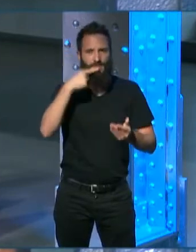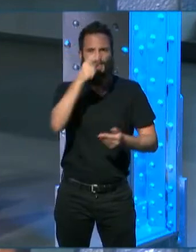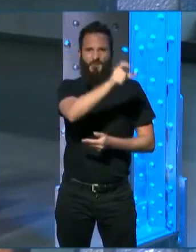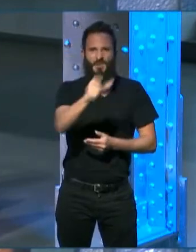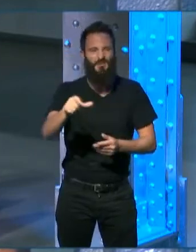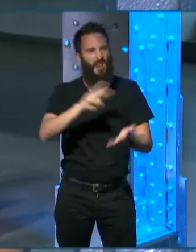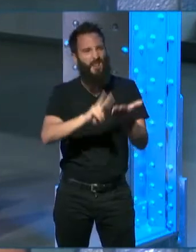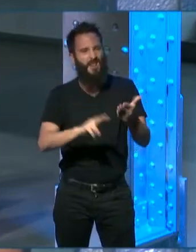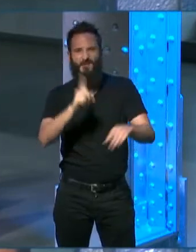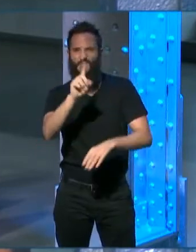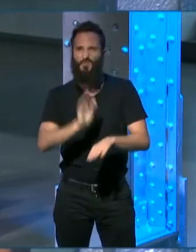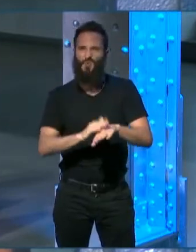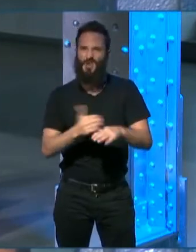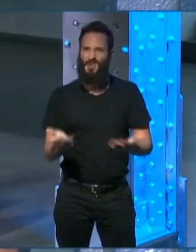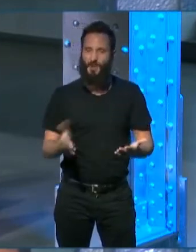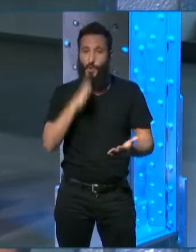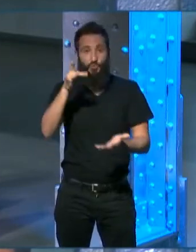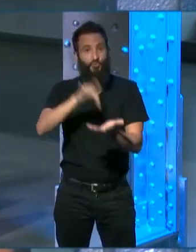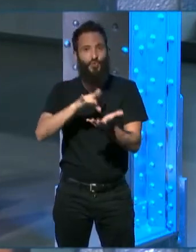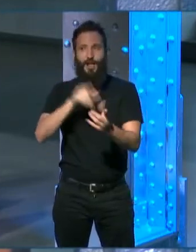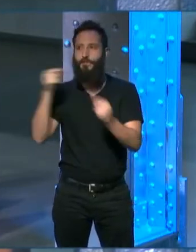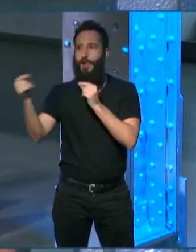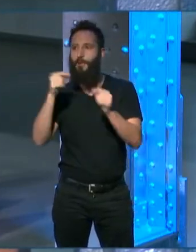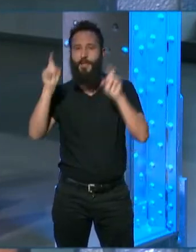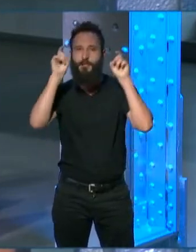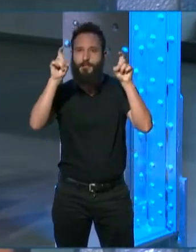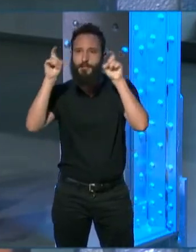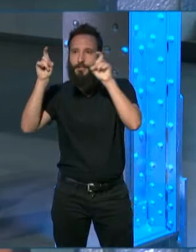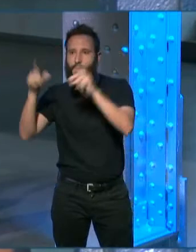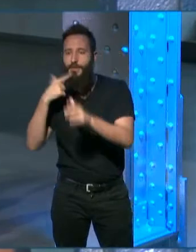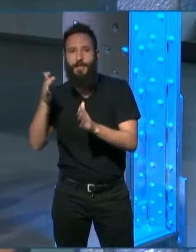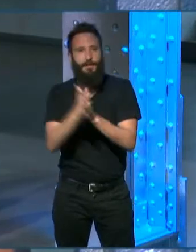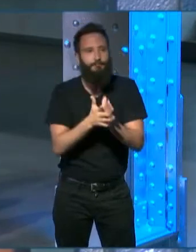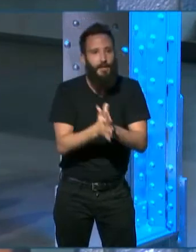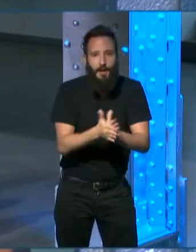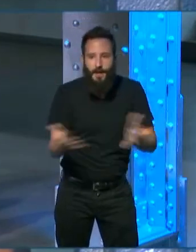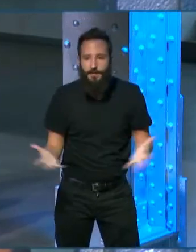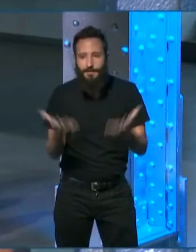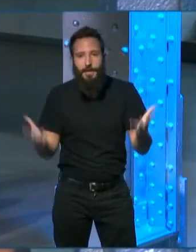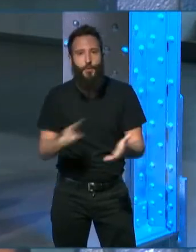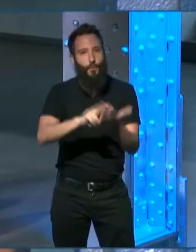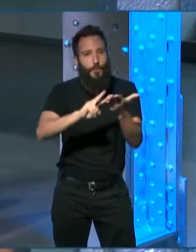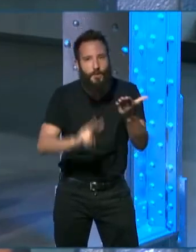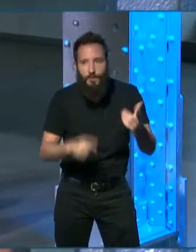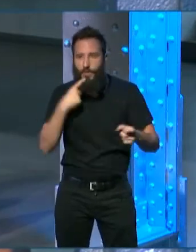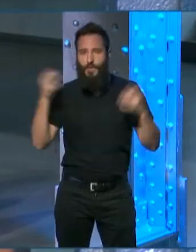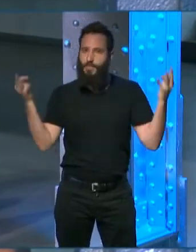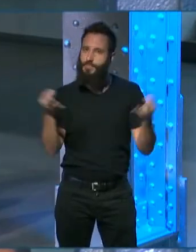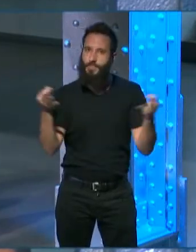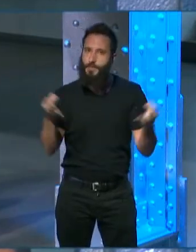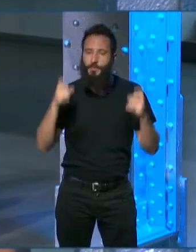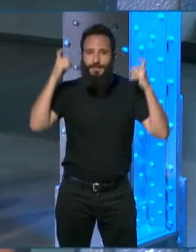leen, entonces es cuando entra ese debate de la educación, por qué el estímulo de la lectura, por qué podemos y debemos intentar hacer